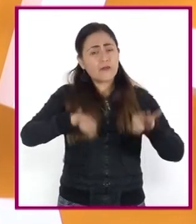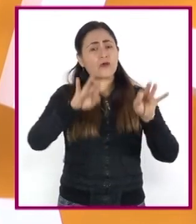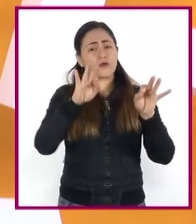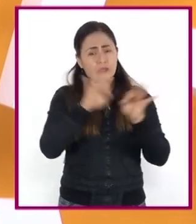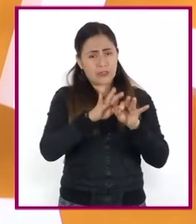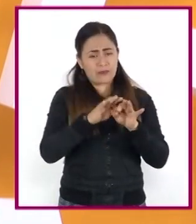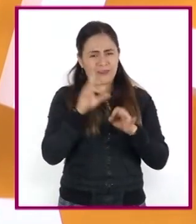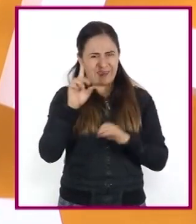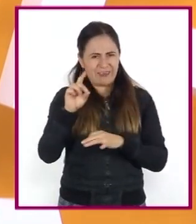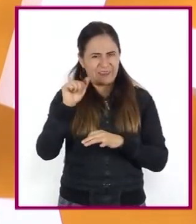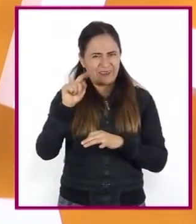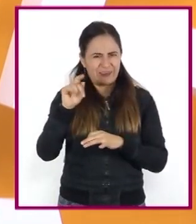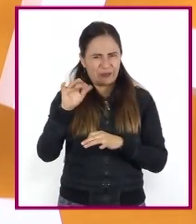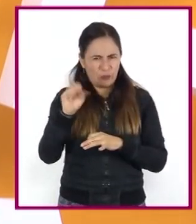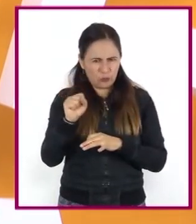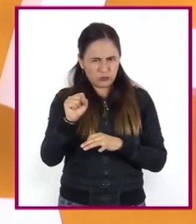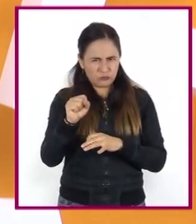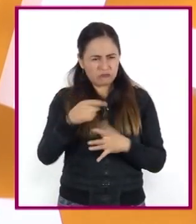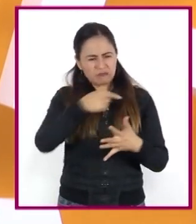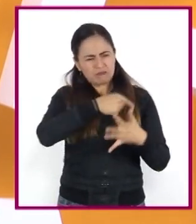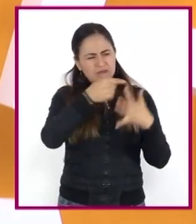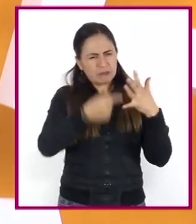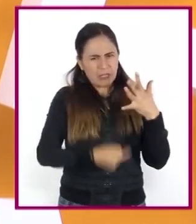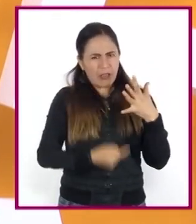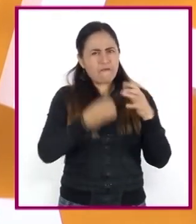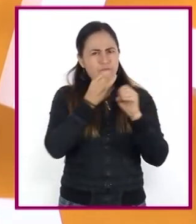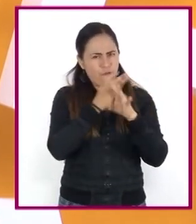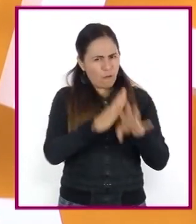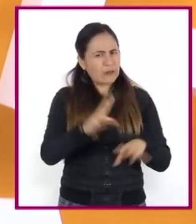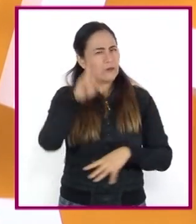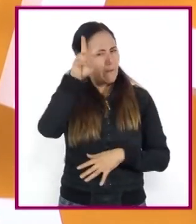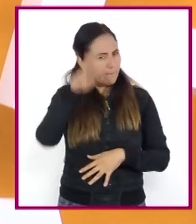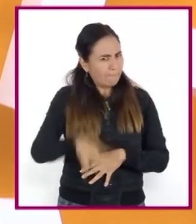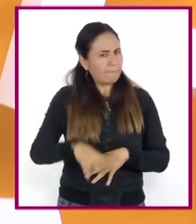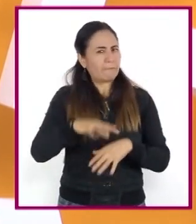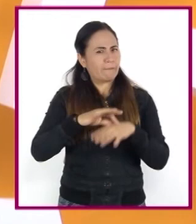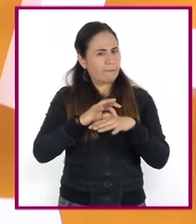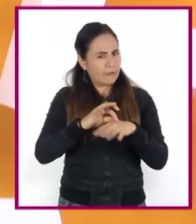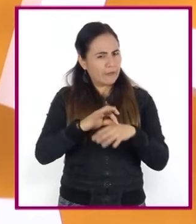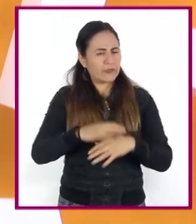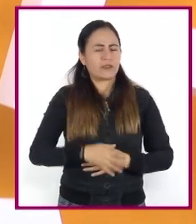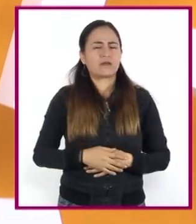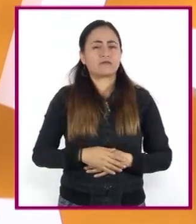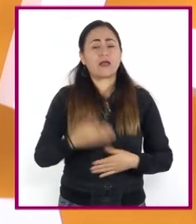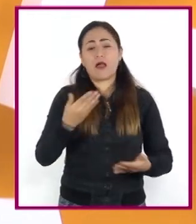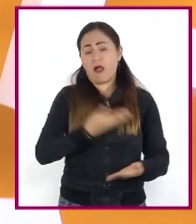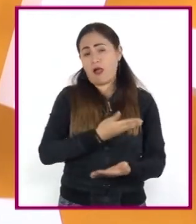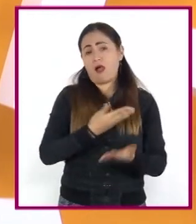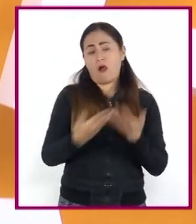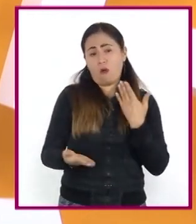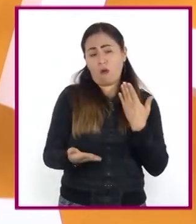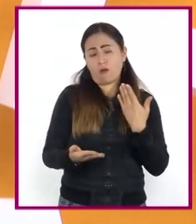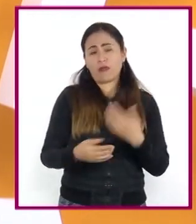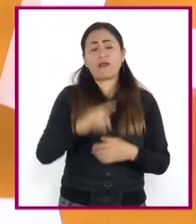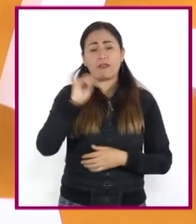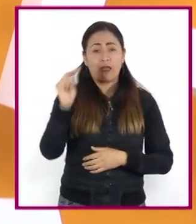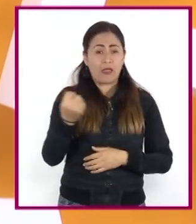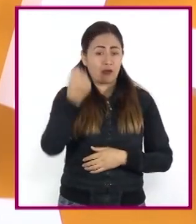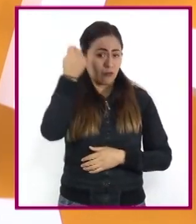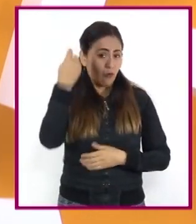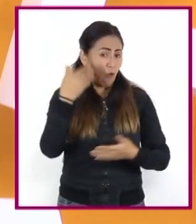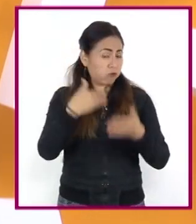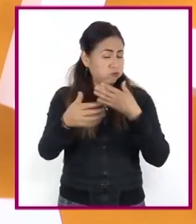origen de los datos provenga de información verídica. Hoy en día, gracias a los avances